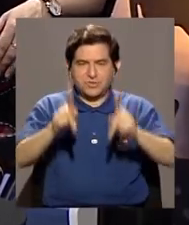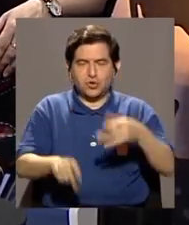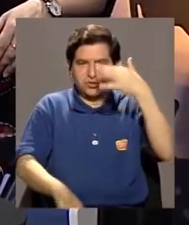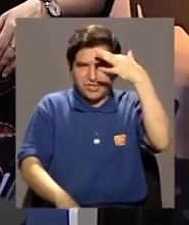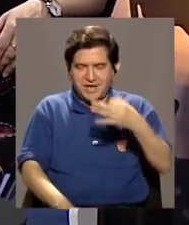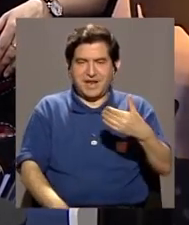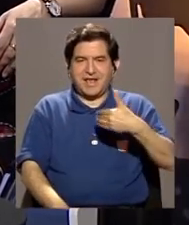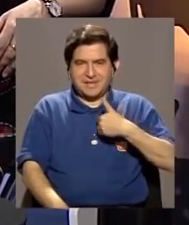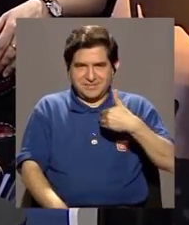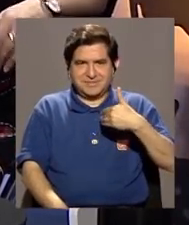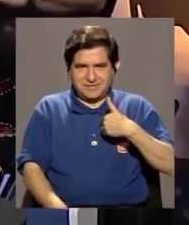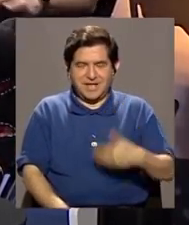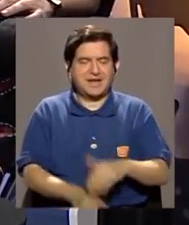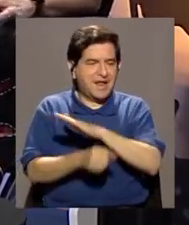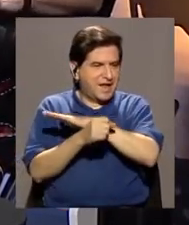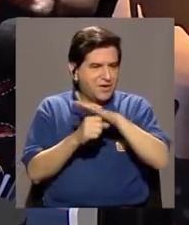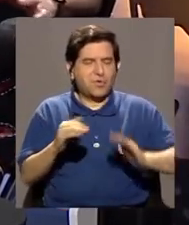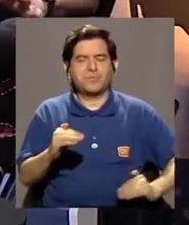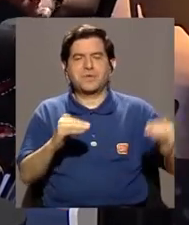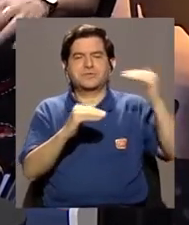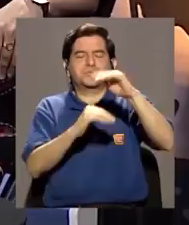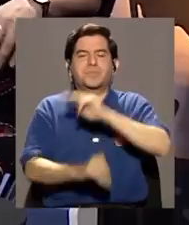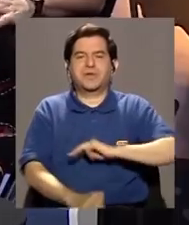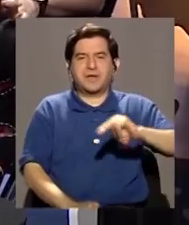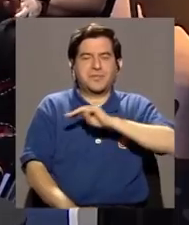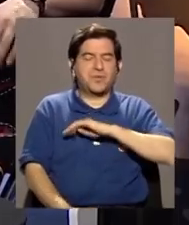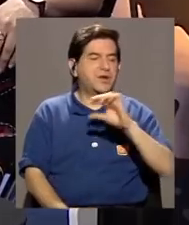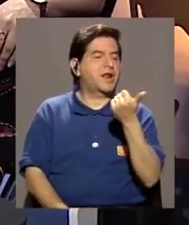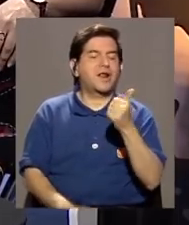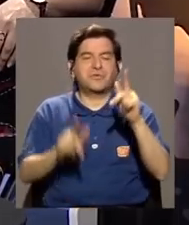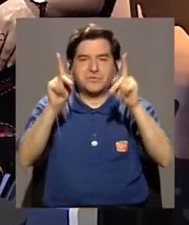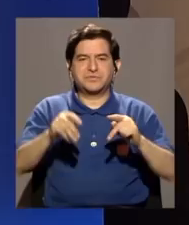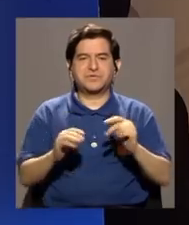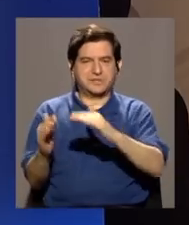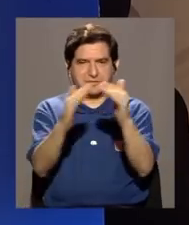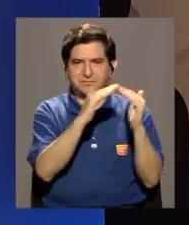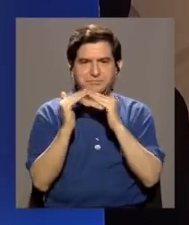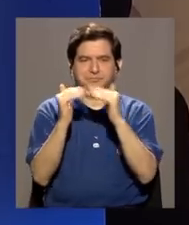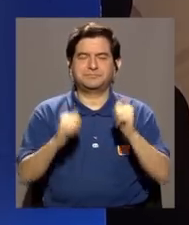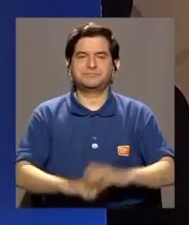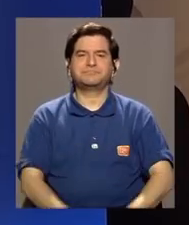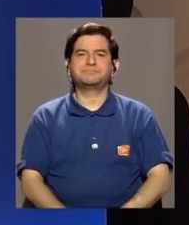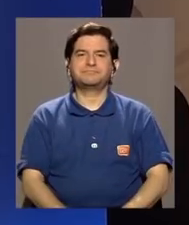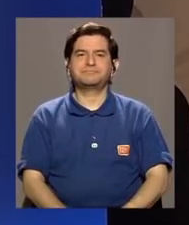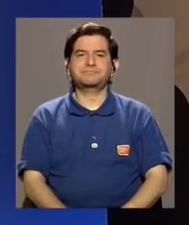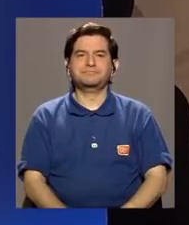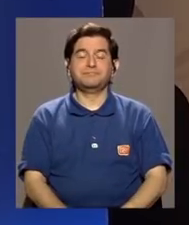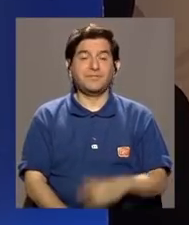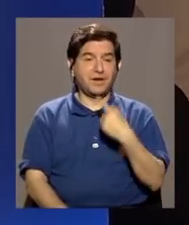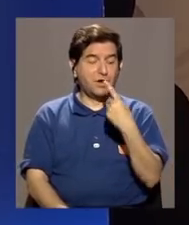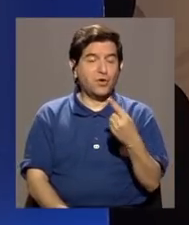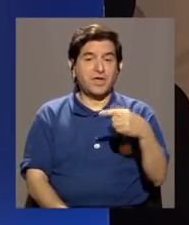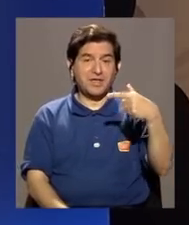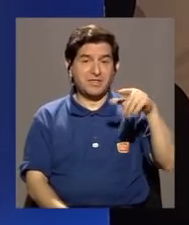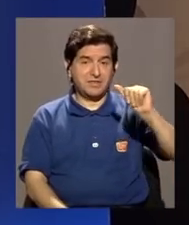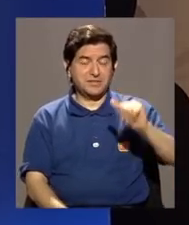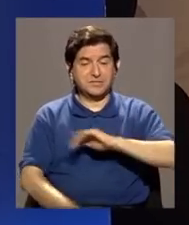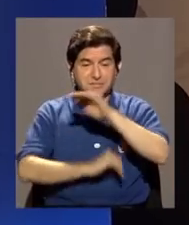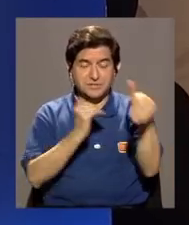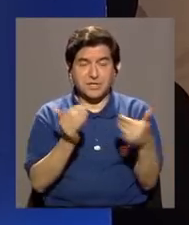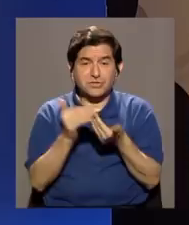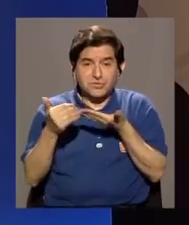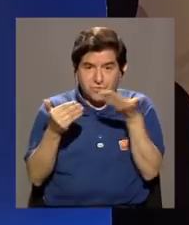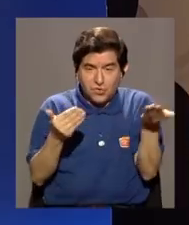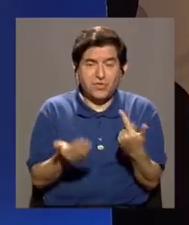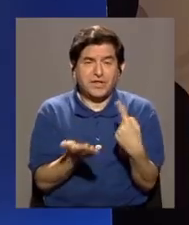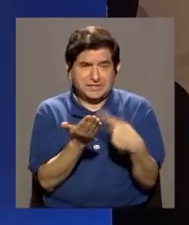personas que creen que tienen total superioridad moral con respecto al resto de póliza lo que dice cada vez es que